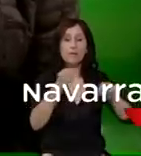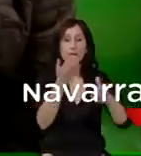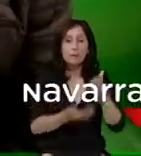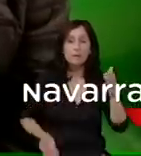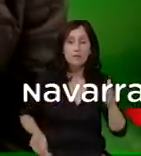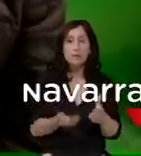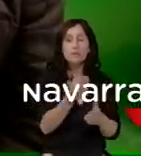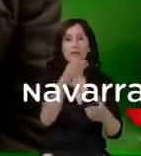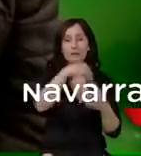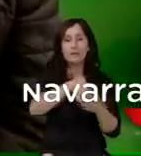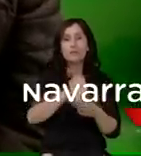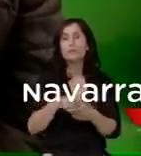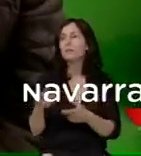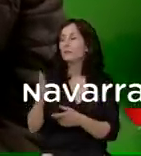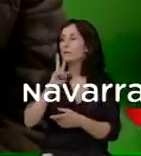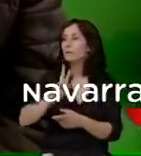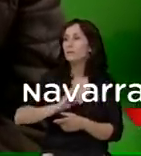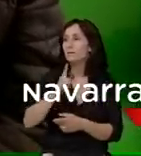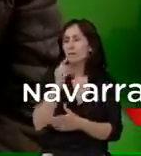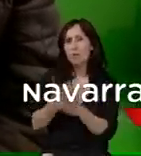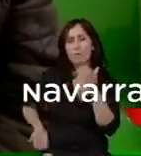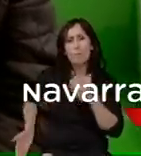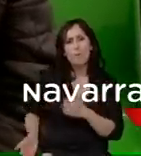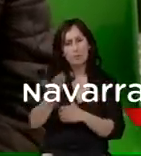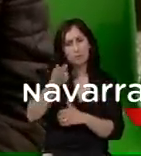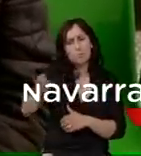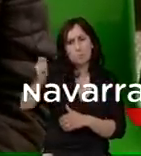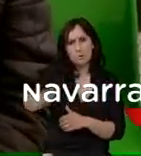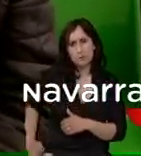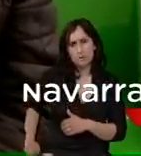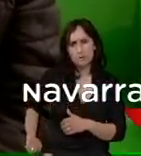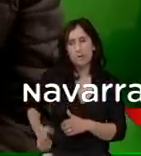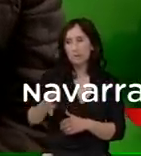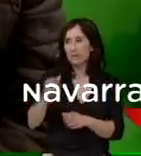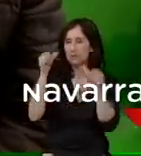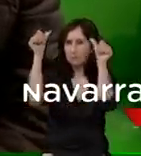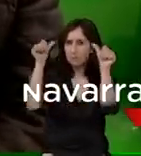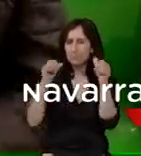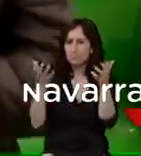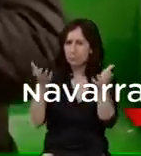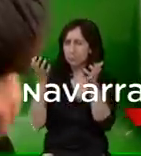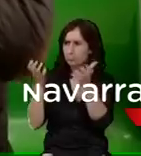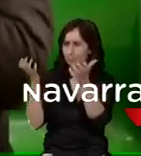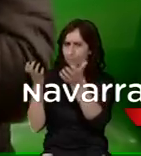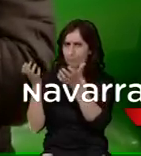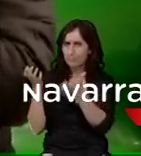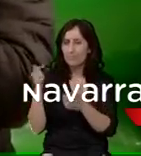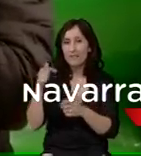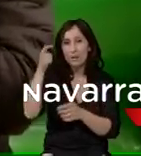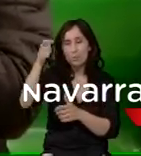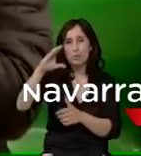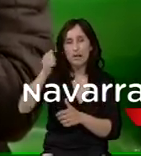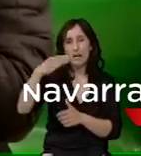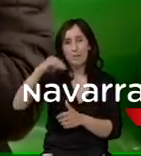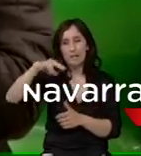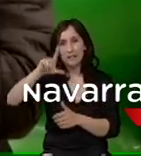No solo hay que hablar de los pelotarios profesionales, sino también de los títulos que habéis conseguido. Porque Cabanillas se conoce a nivel mundial,